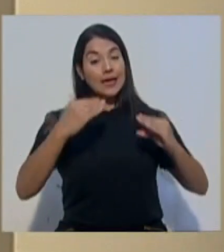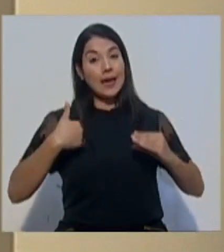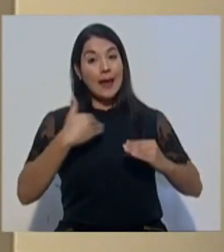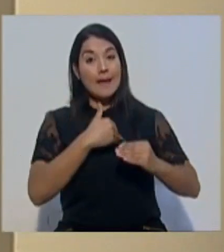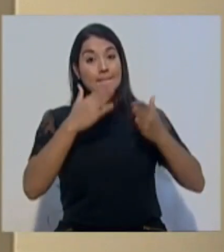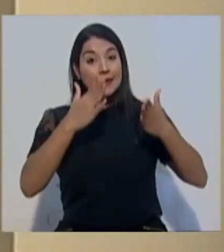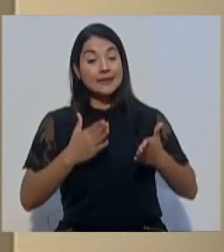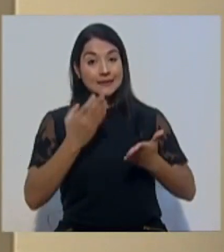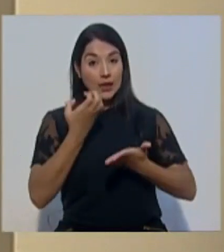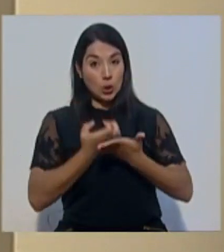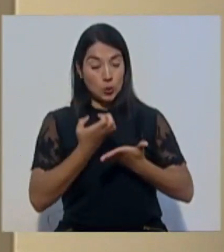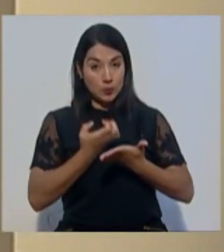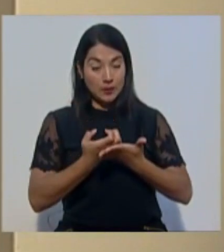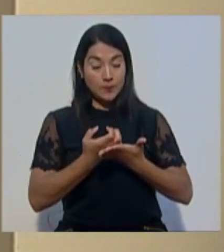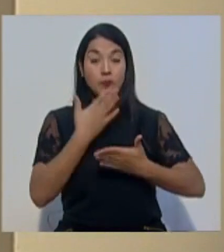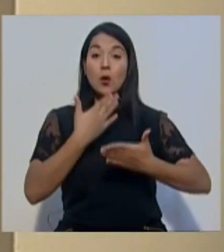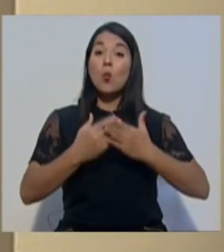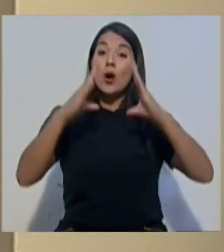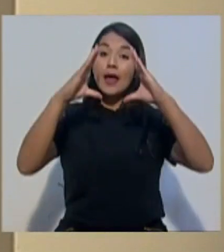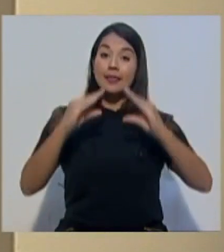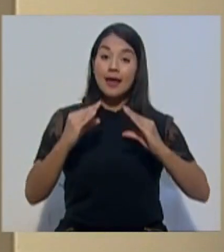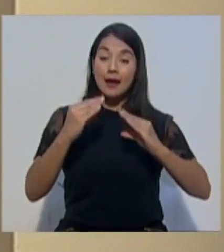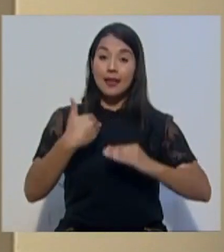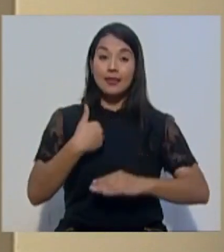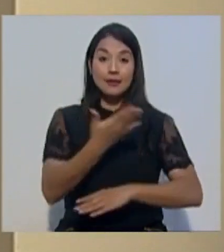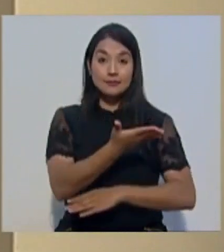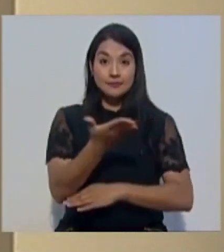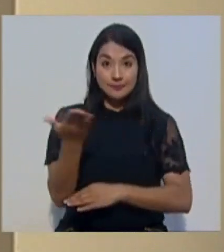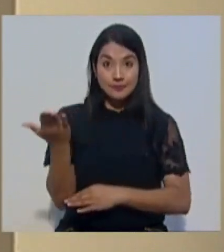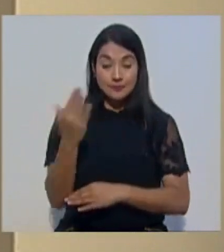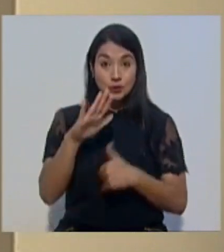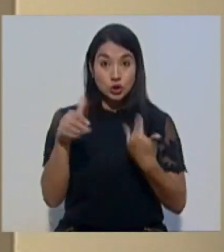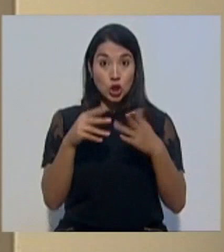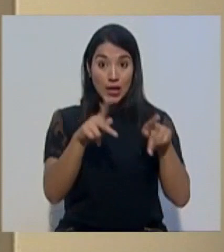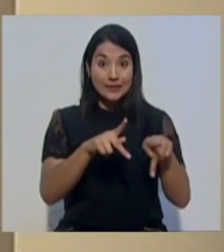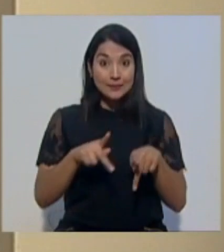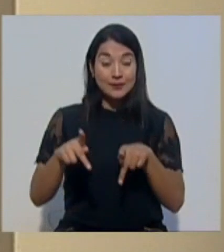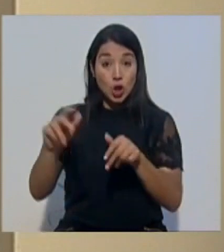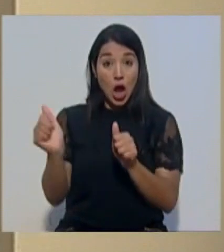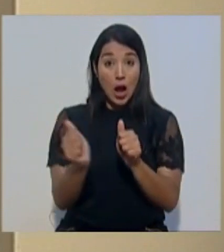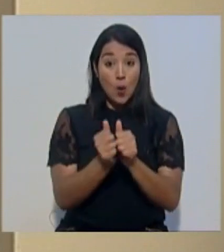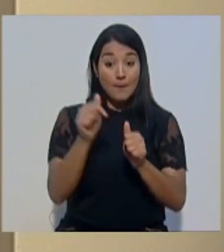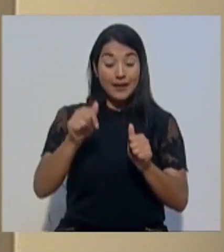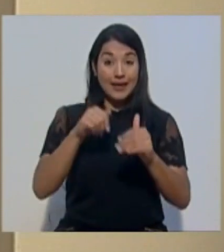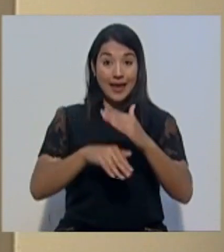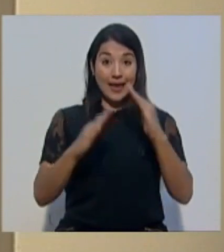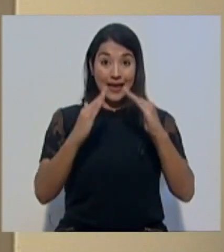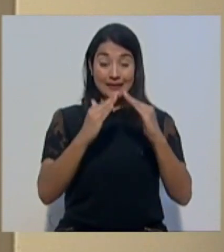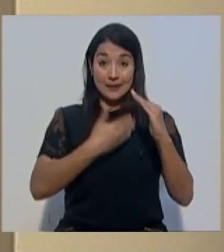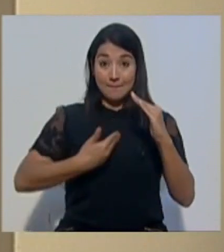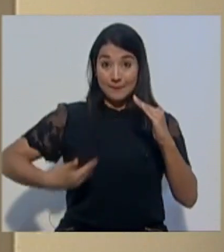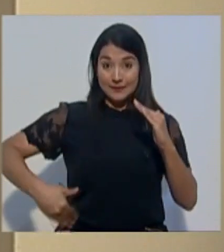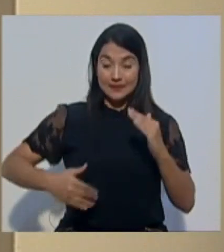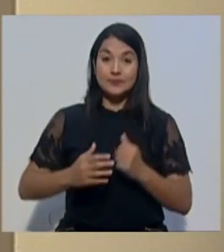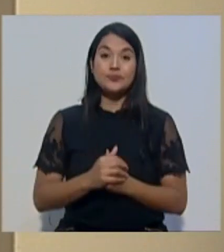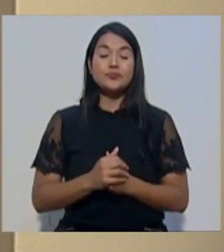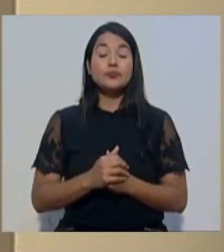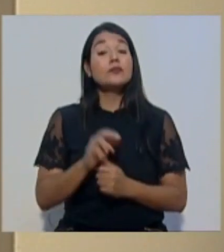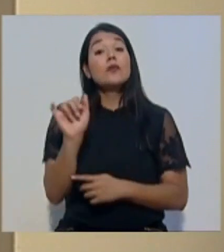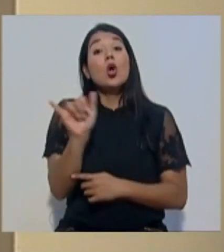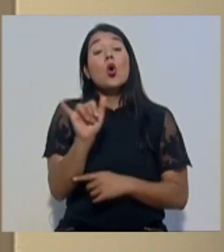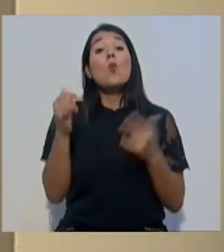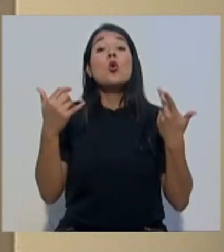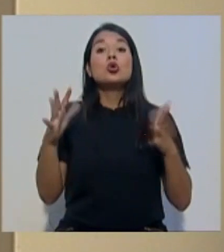ministra de Economía. Muy buenas tardes tengan todos y todas quienes nos acompañan acá en el auditorio. Tal como